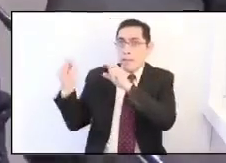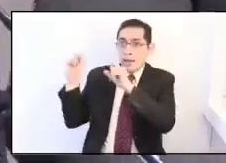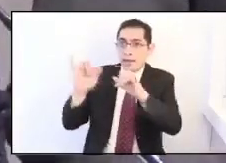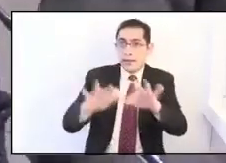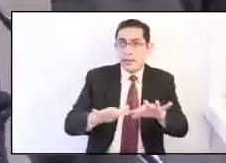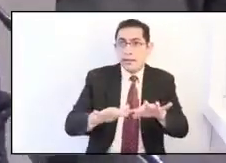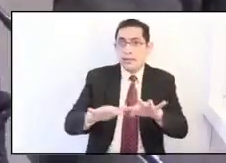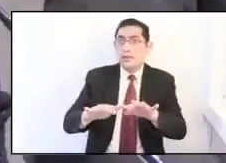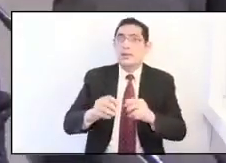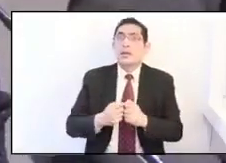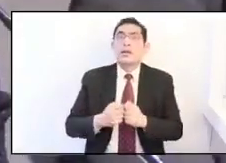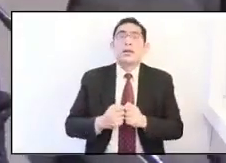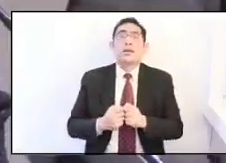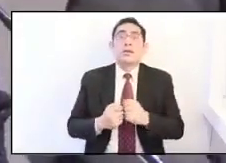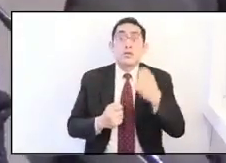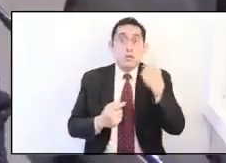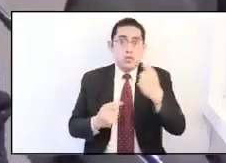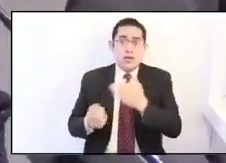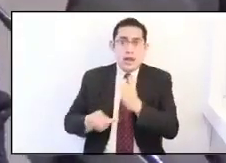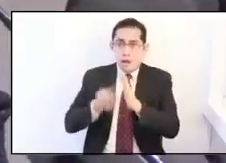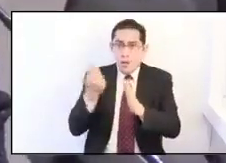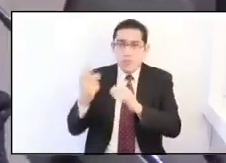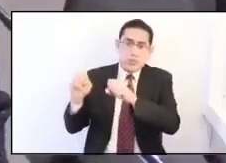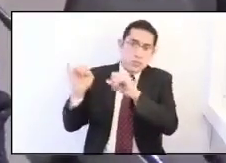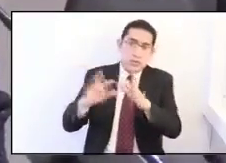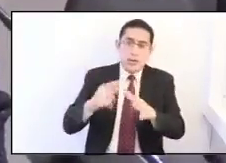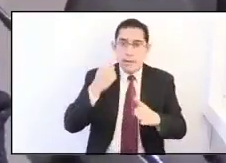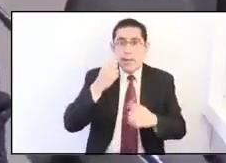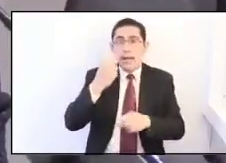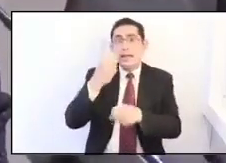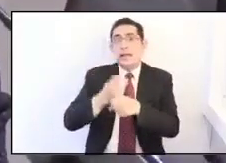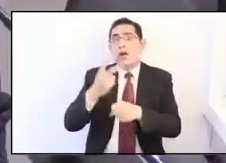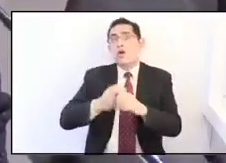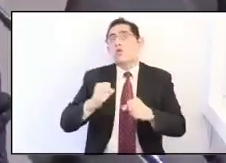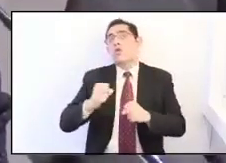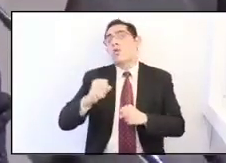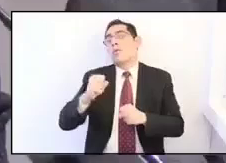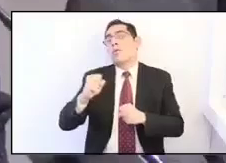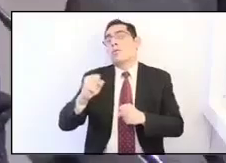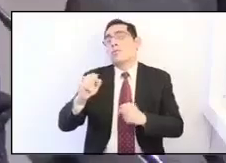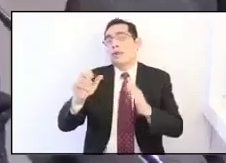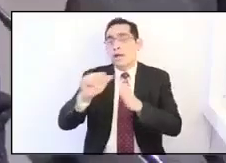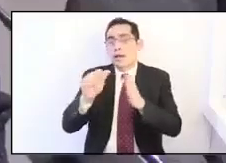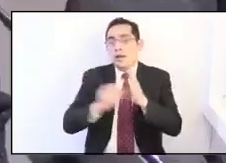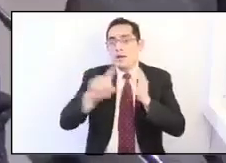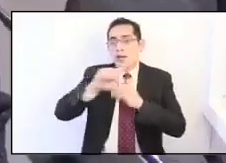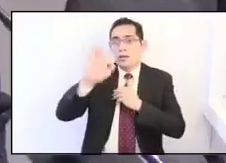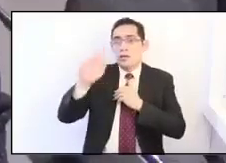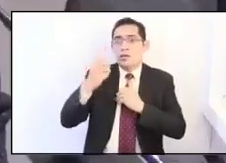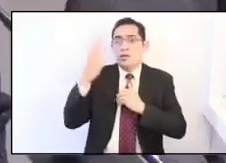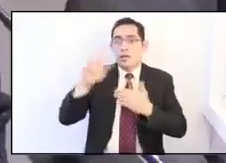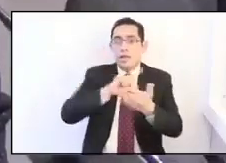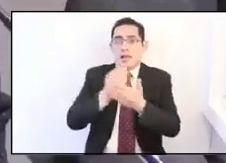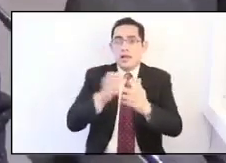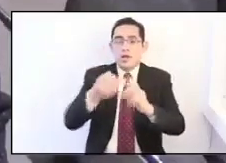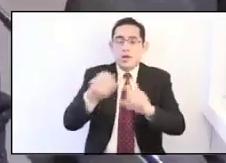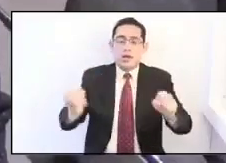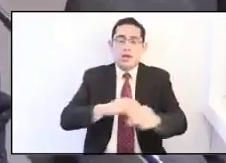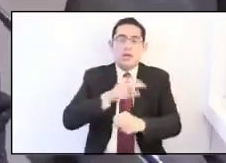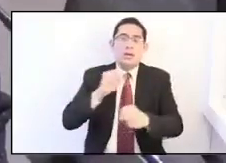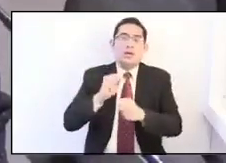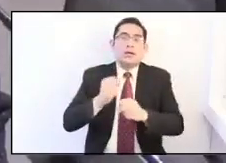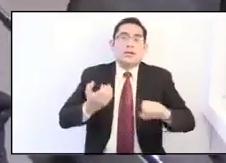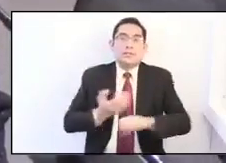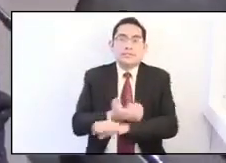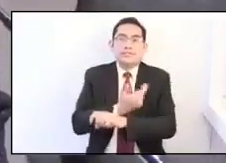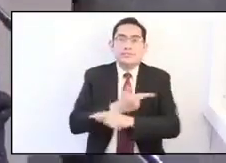Asimismo, y cumpliendo con lo señalado por el segundo párrafo del artículo 153 de la Ley Orgánica del Poder Legislativo del Estado Libre y Soberano de